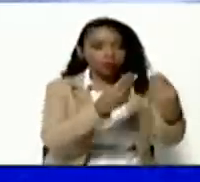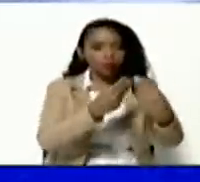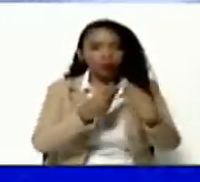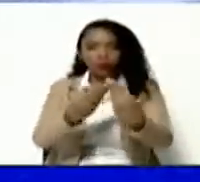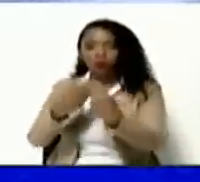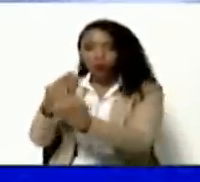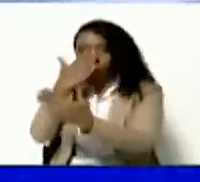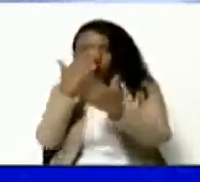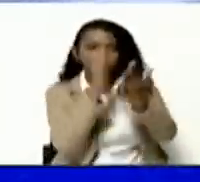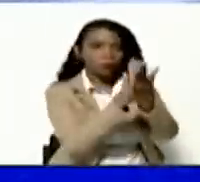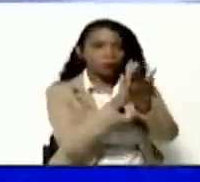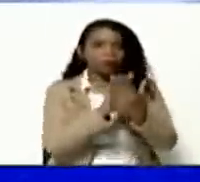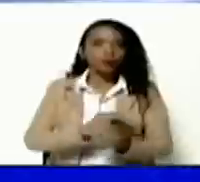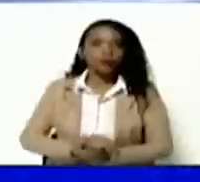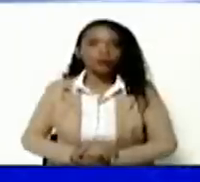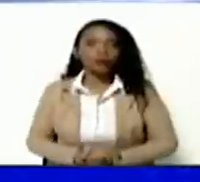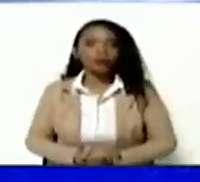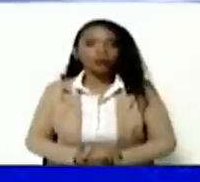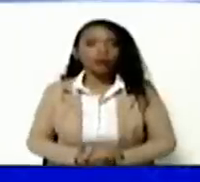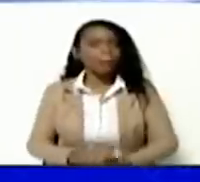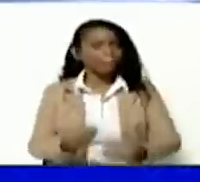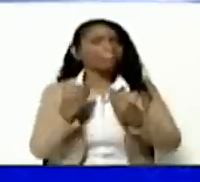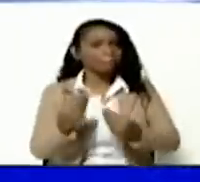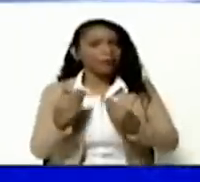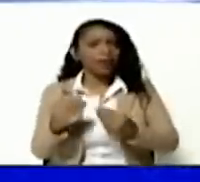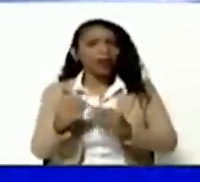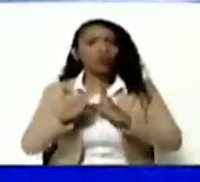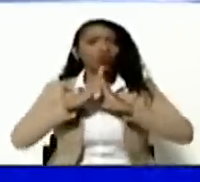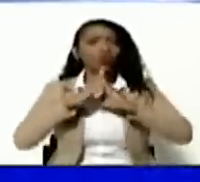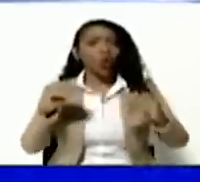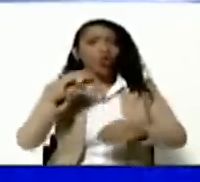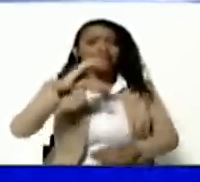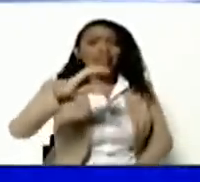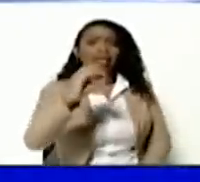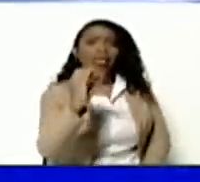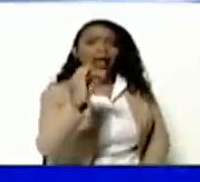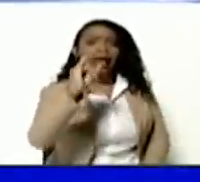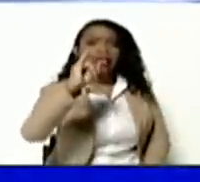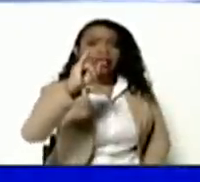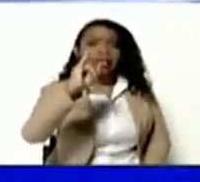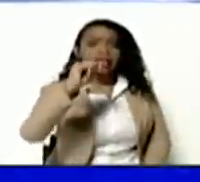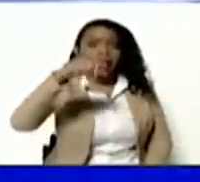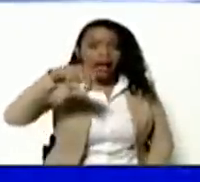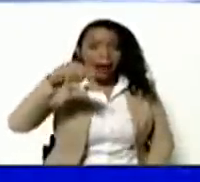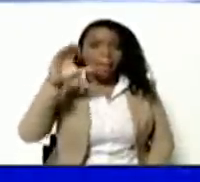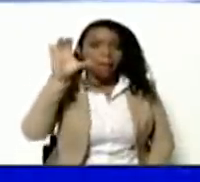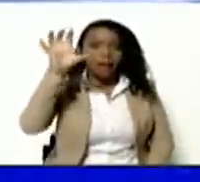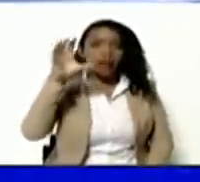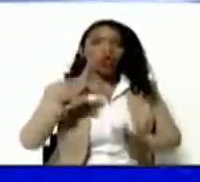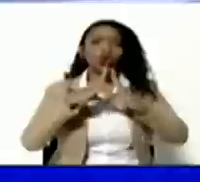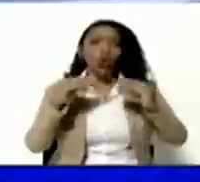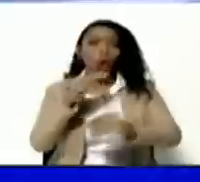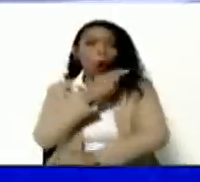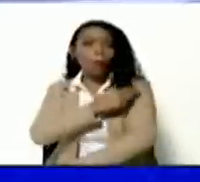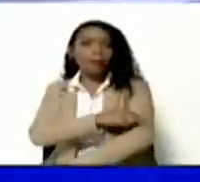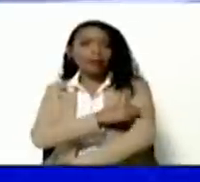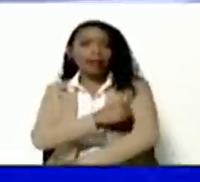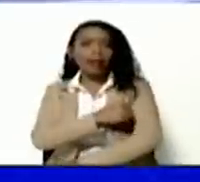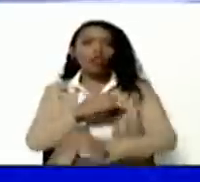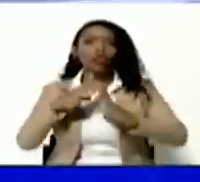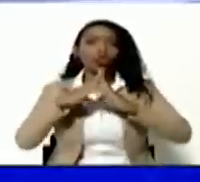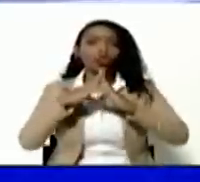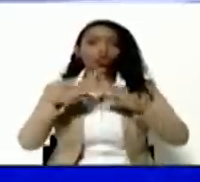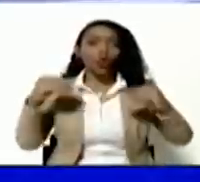directa para que todo los cdi del país todos los hospitales